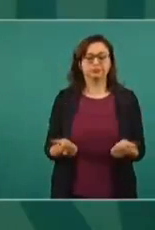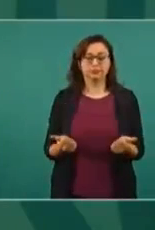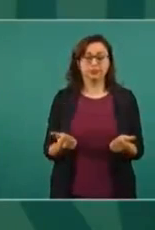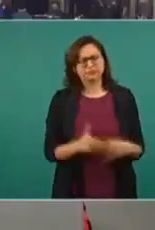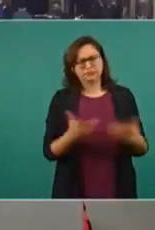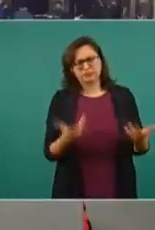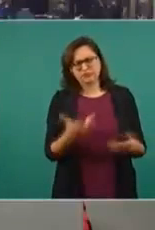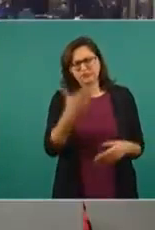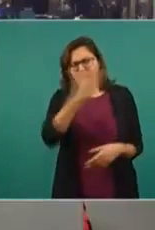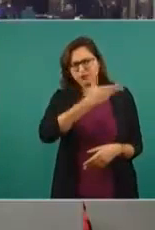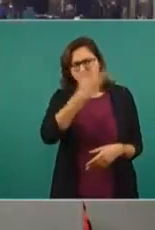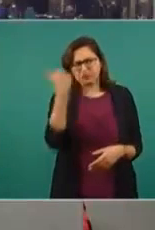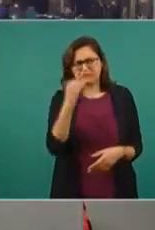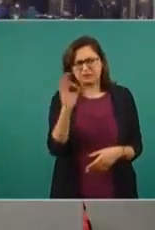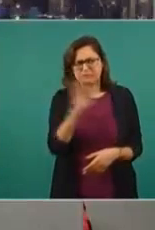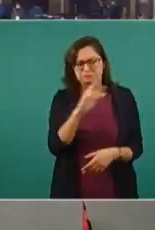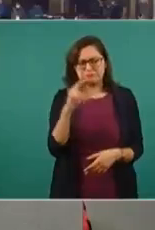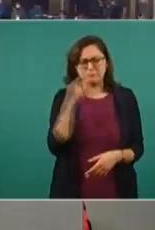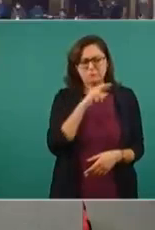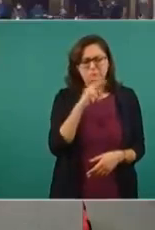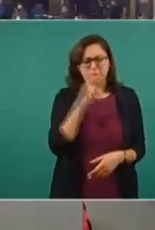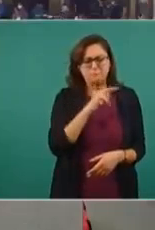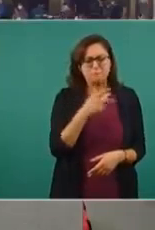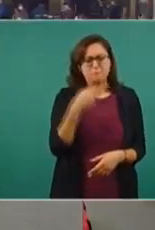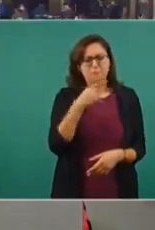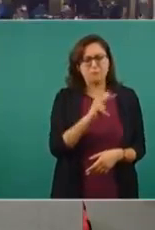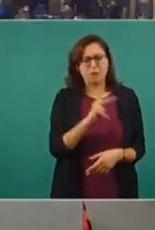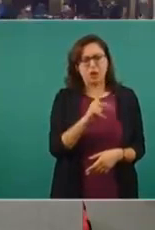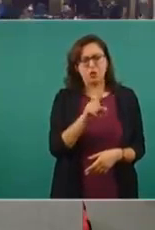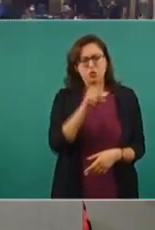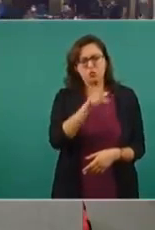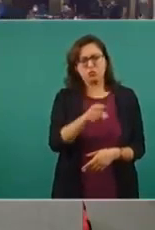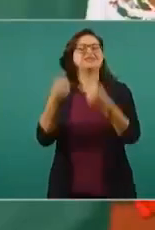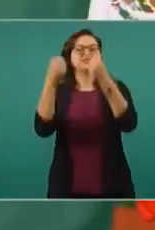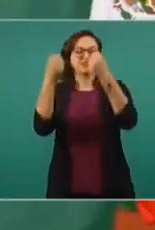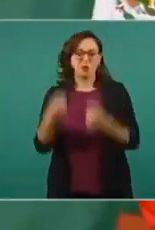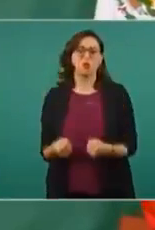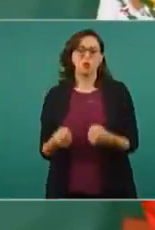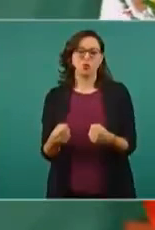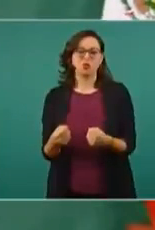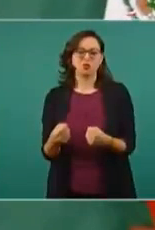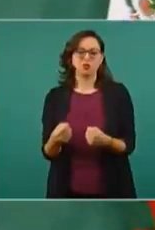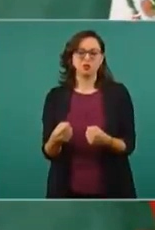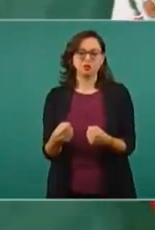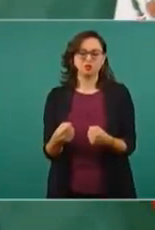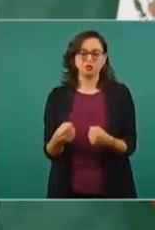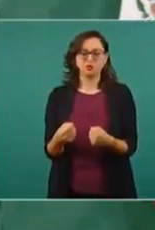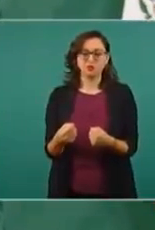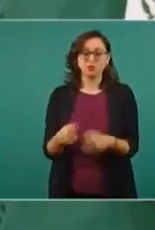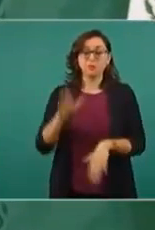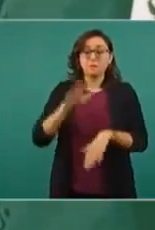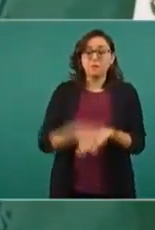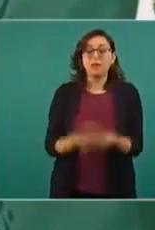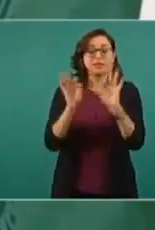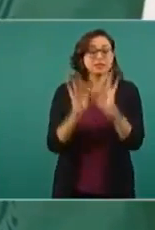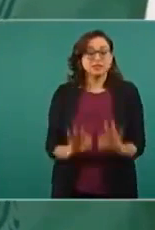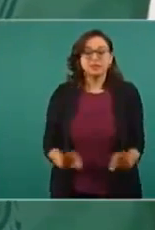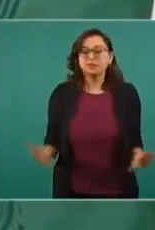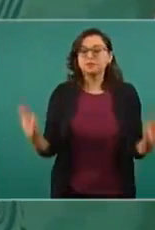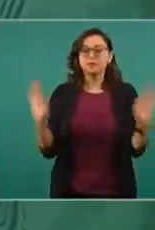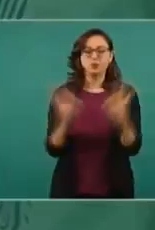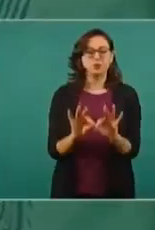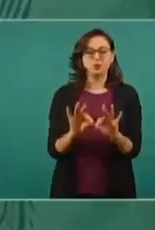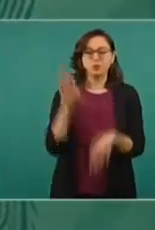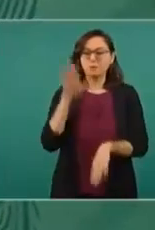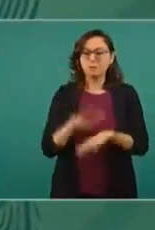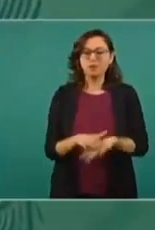muy concreto de la Ciudad de México, pero que ha tenido un impacto en toda la República, es la